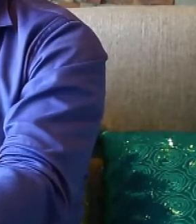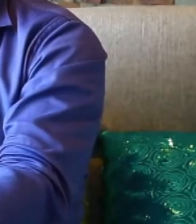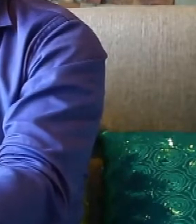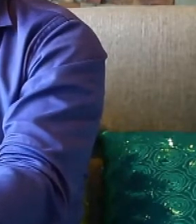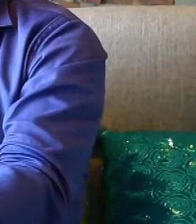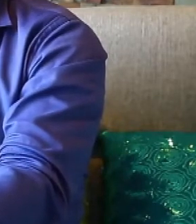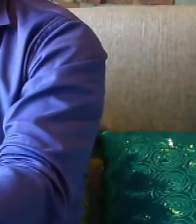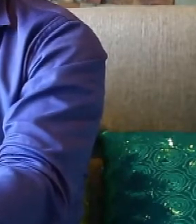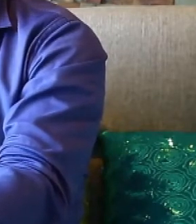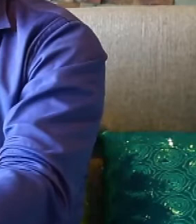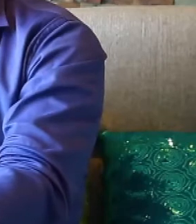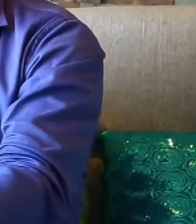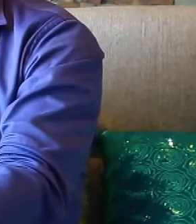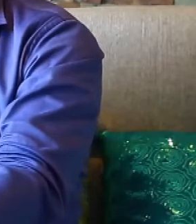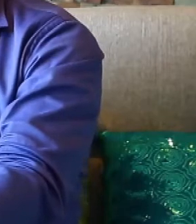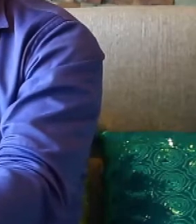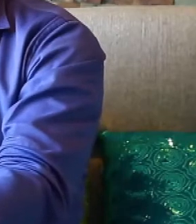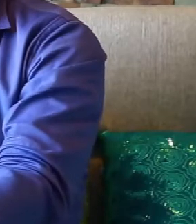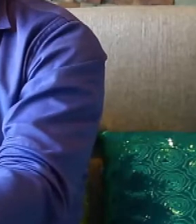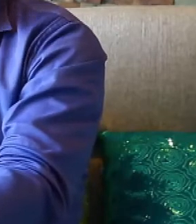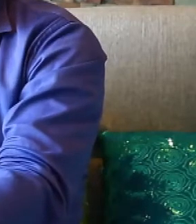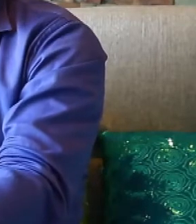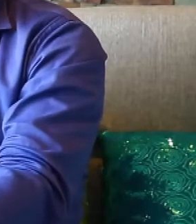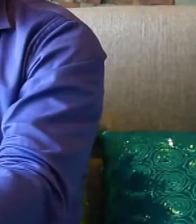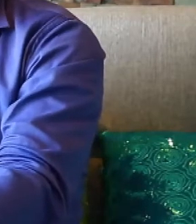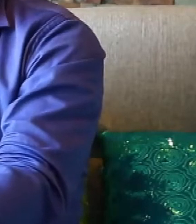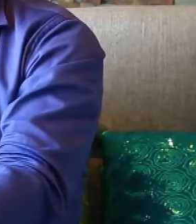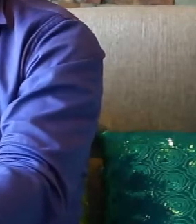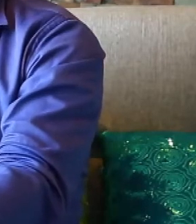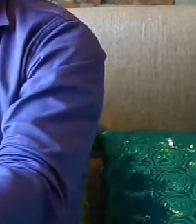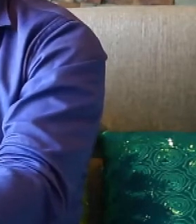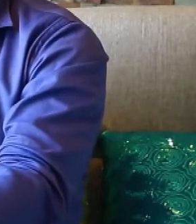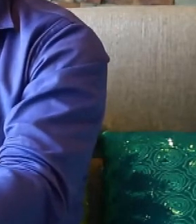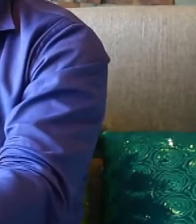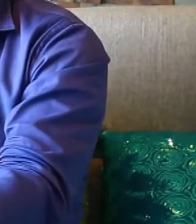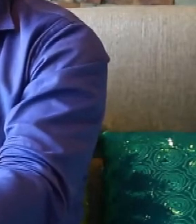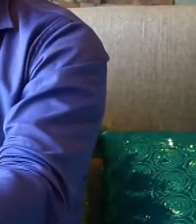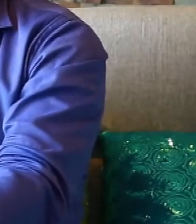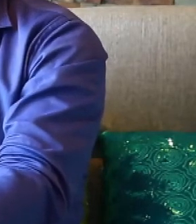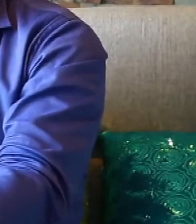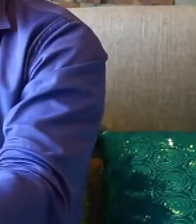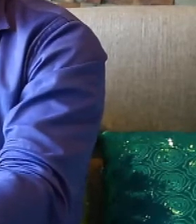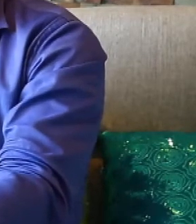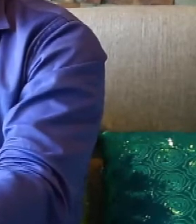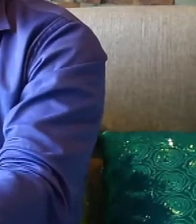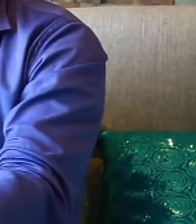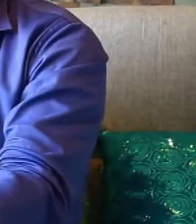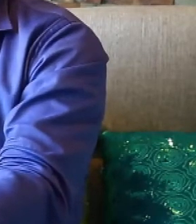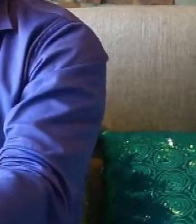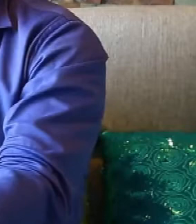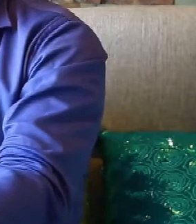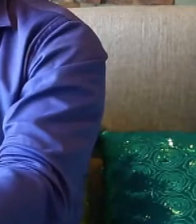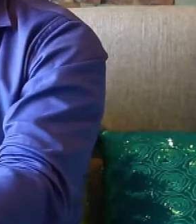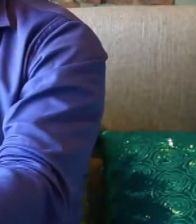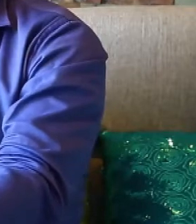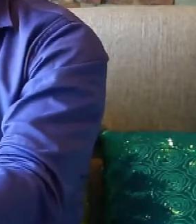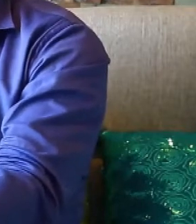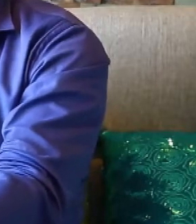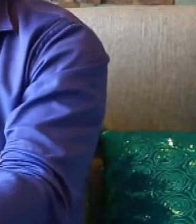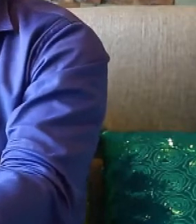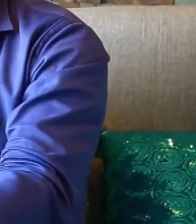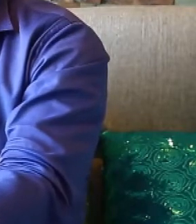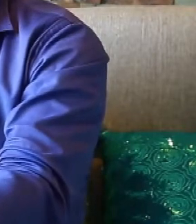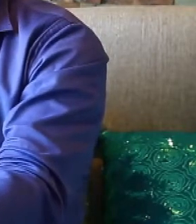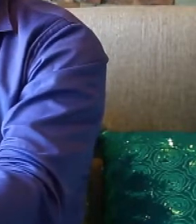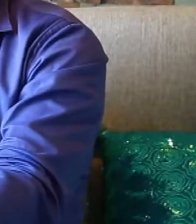reto, y el reto es cambiar nuestra vida, ser diferente, ser mejor persona y brindarle a nuestra familia una mejor calidad de